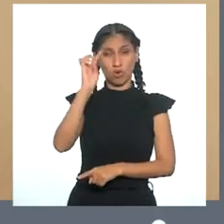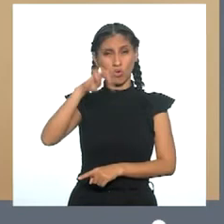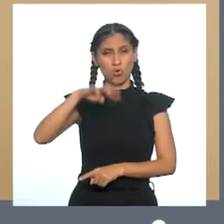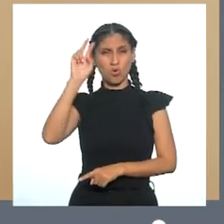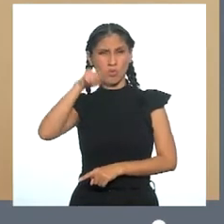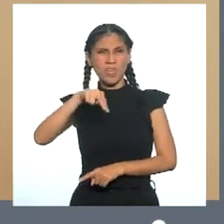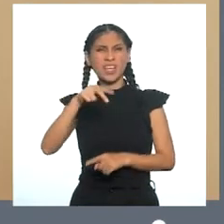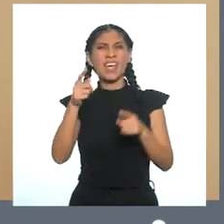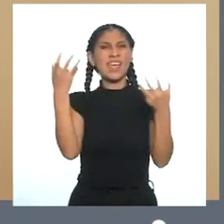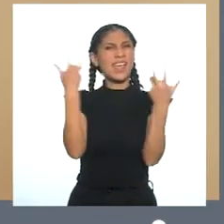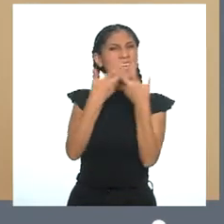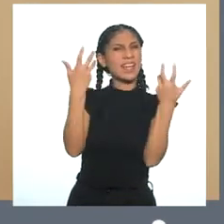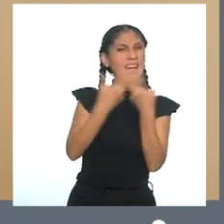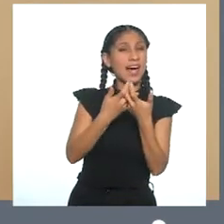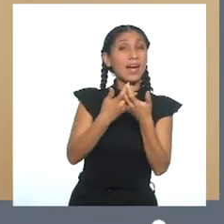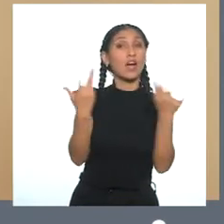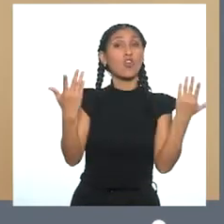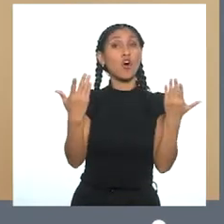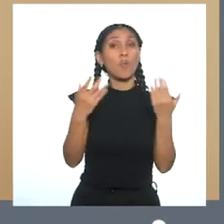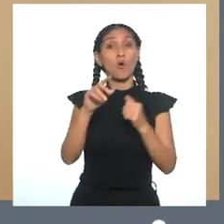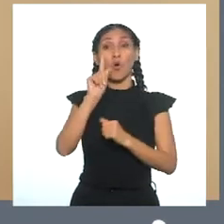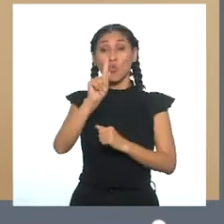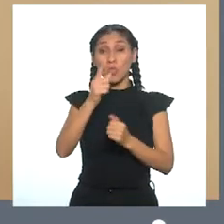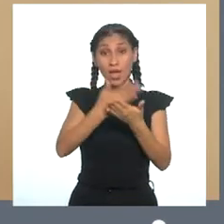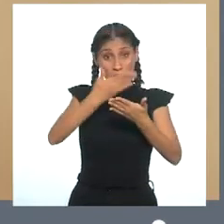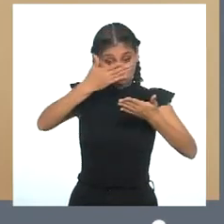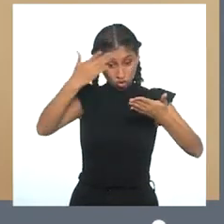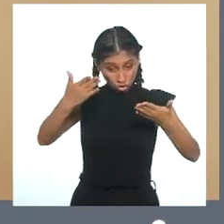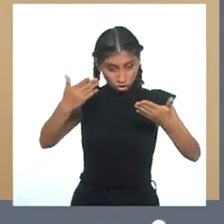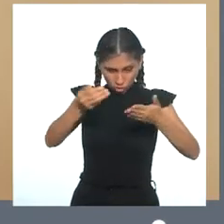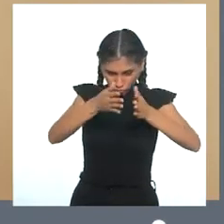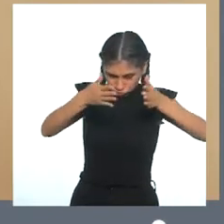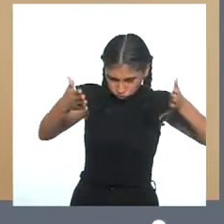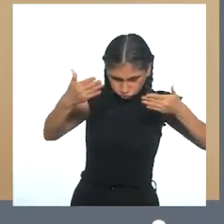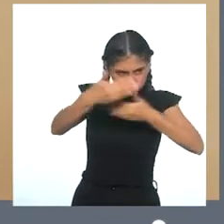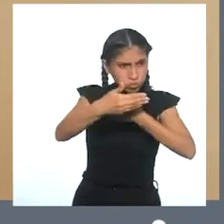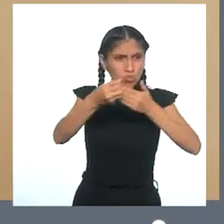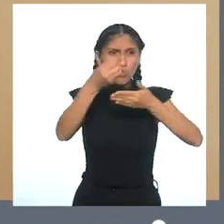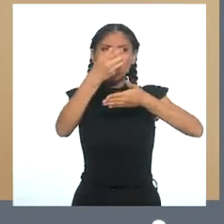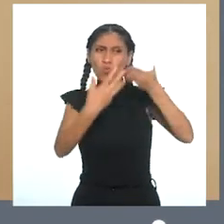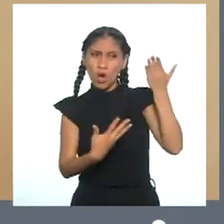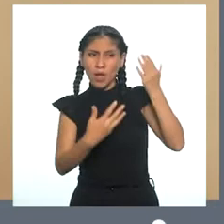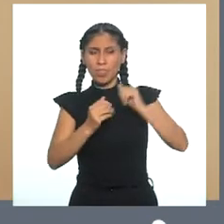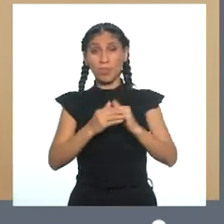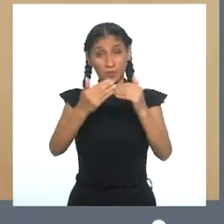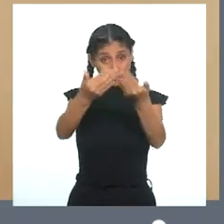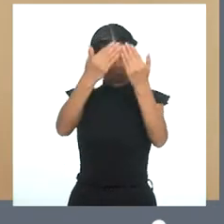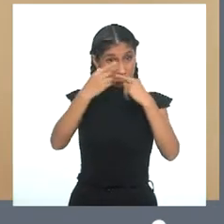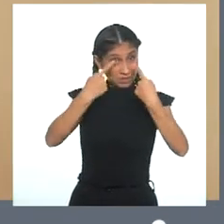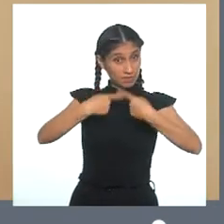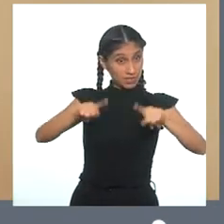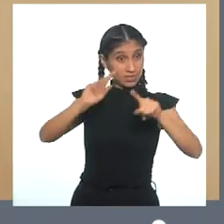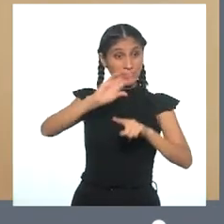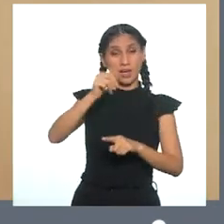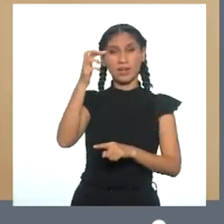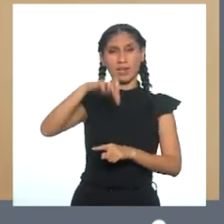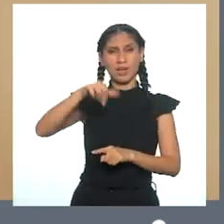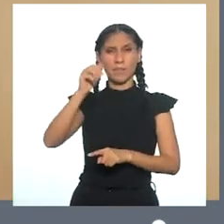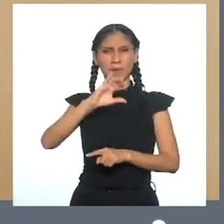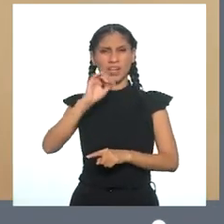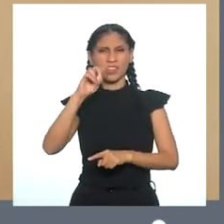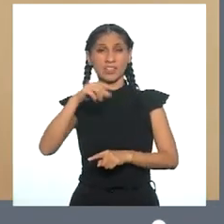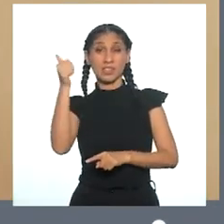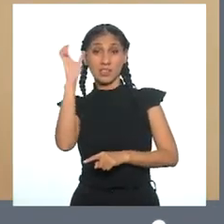referencia al espacio que ocupa un objeto, mientras que la capacidad hace referencia al espacio